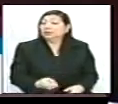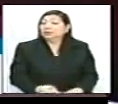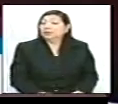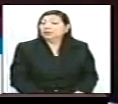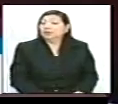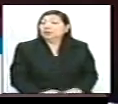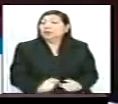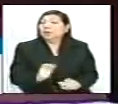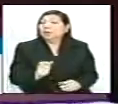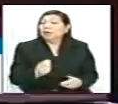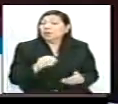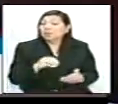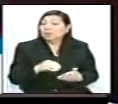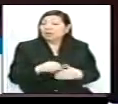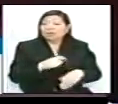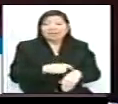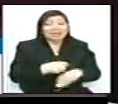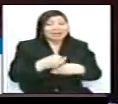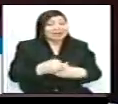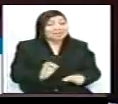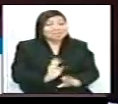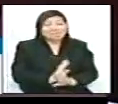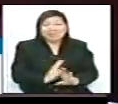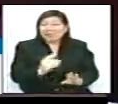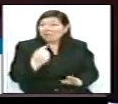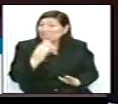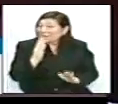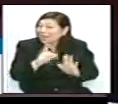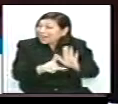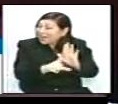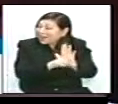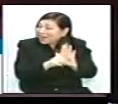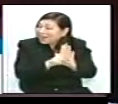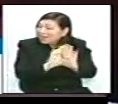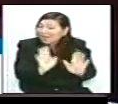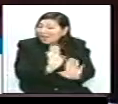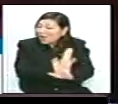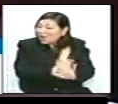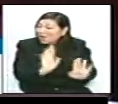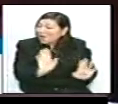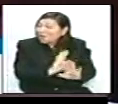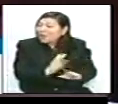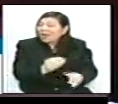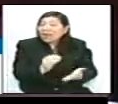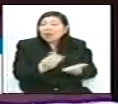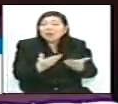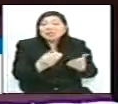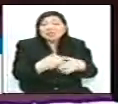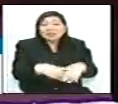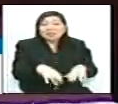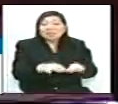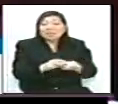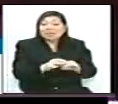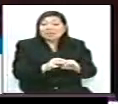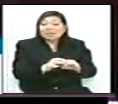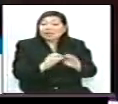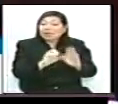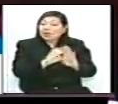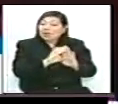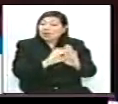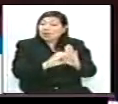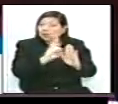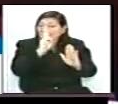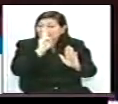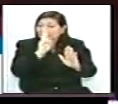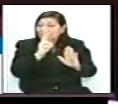someternos a los congresistas a cumplir un plazo que no está establecido por la ley? La prioridad que hace alusión la Constitución